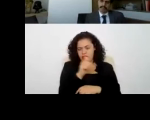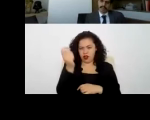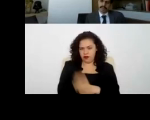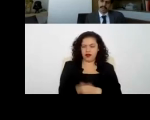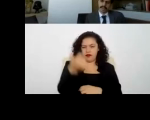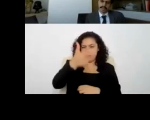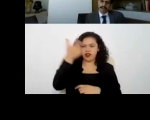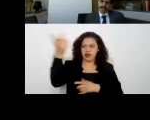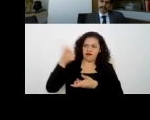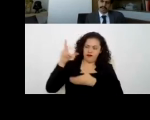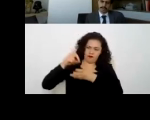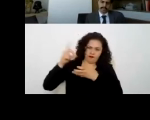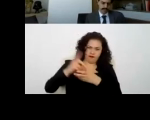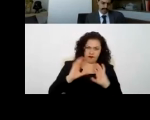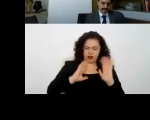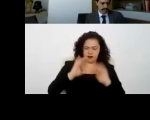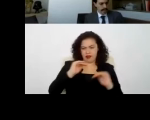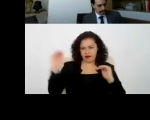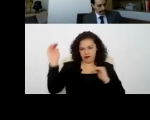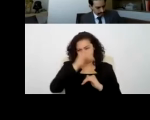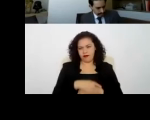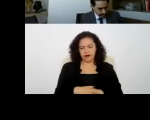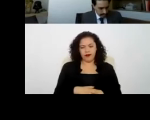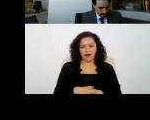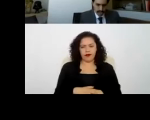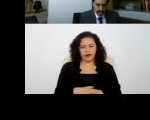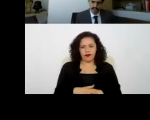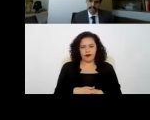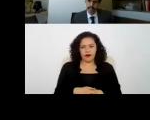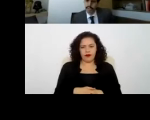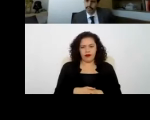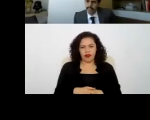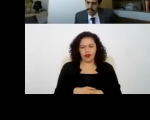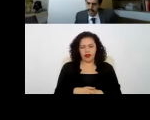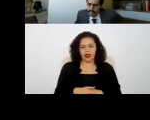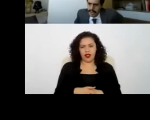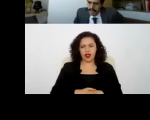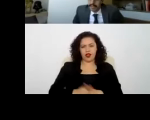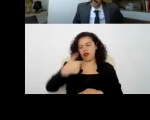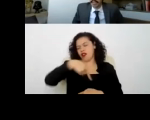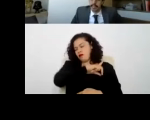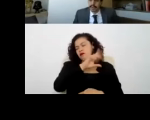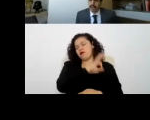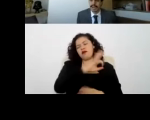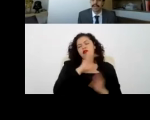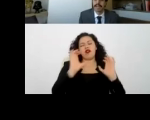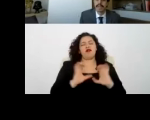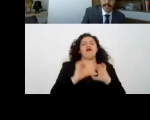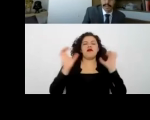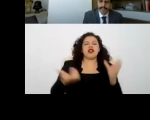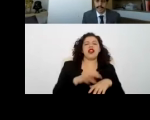los 166,000 pesos aproximadamente. Y ustedes lo pueden conservar de manera física o